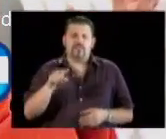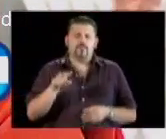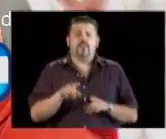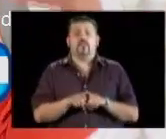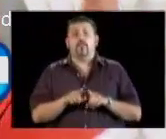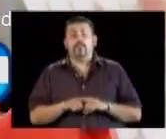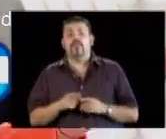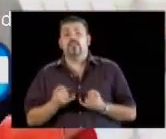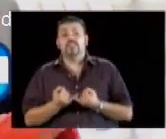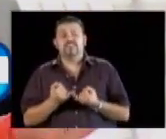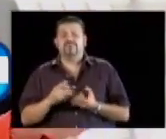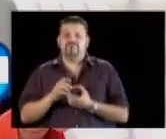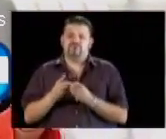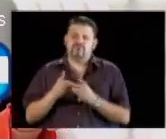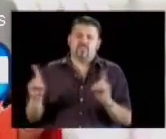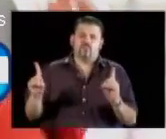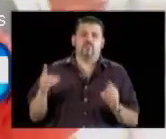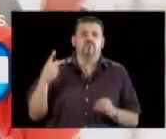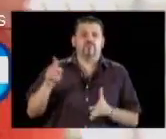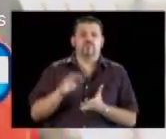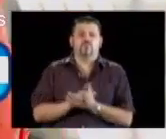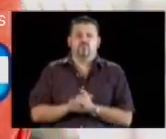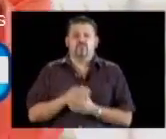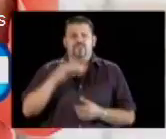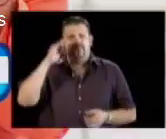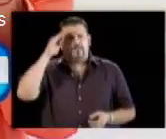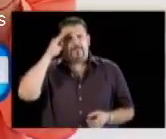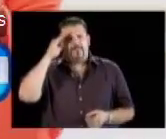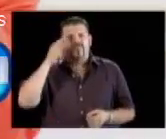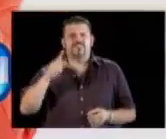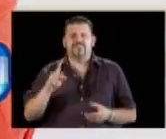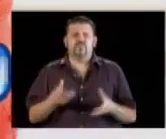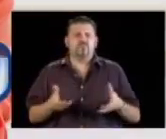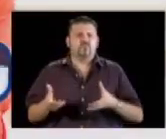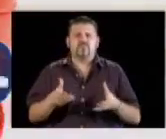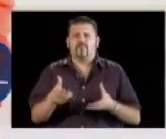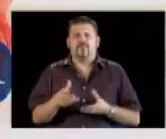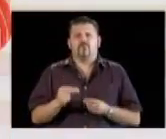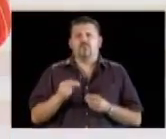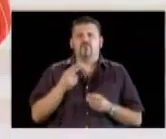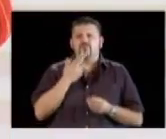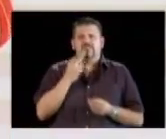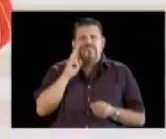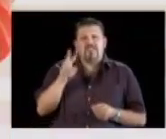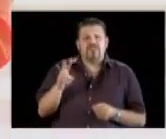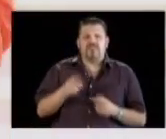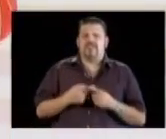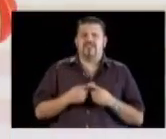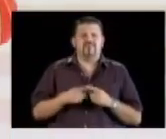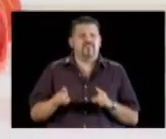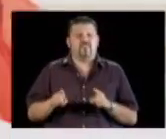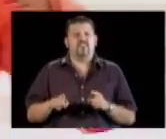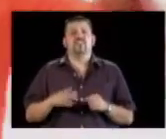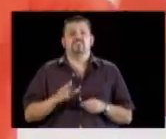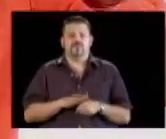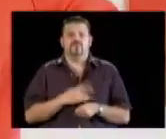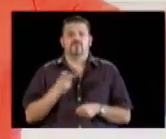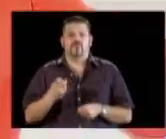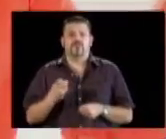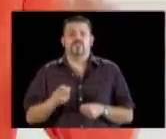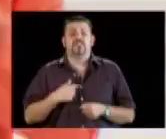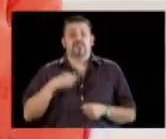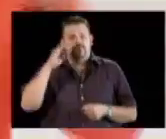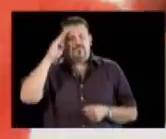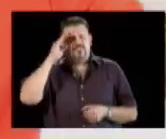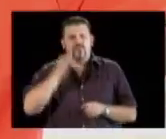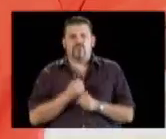de su marido porque decidió que los caminos de ambos ya no estaban siendo caminados a la par y